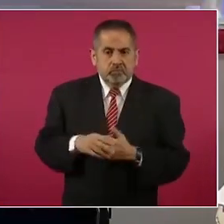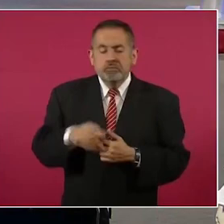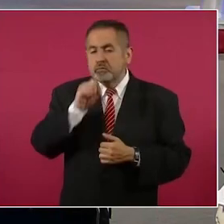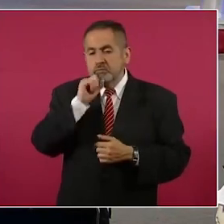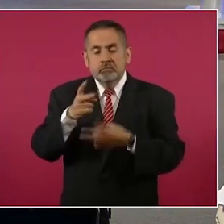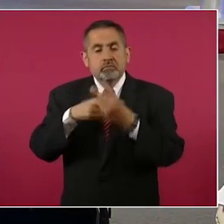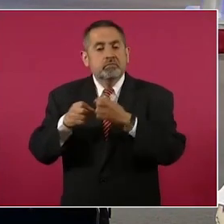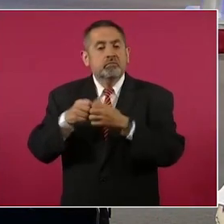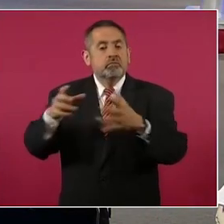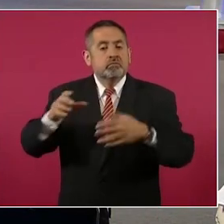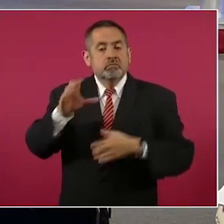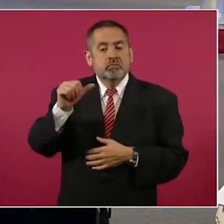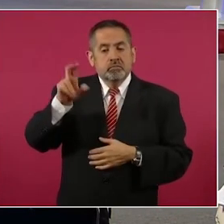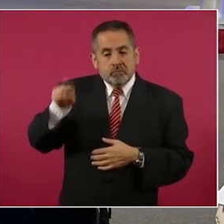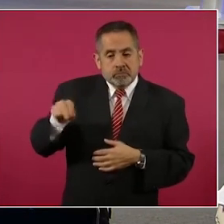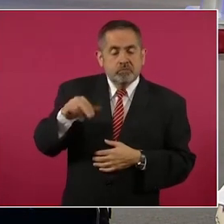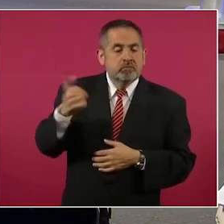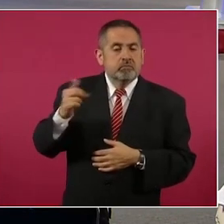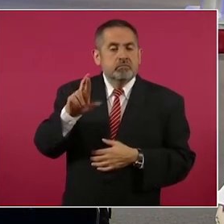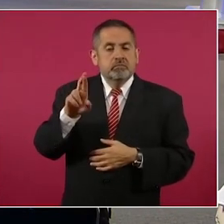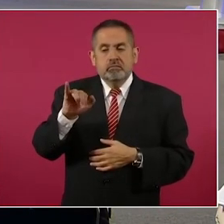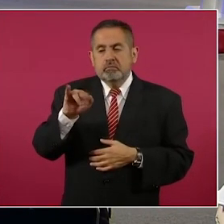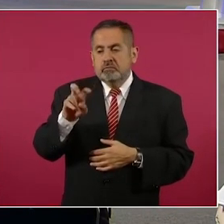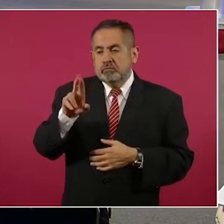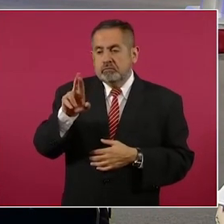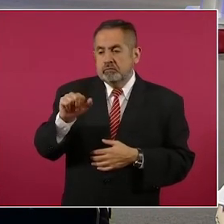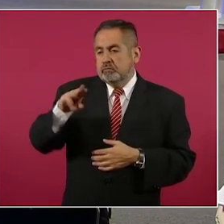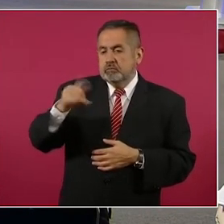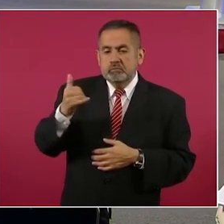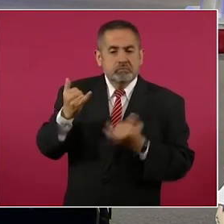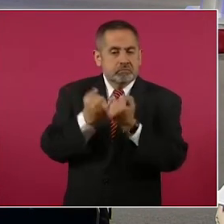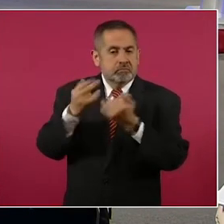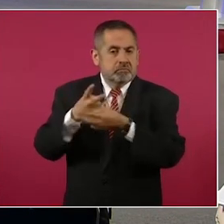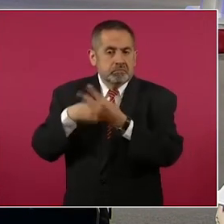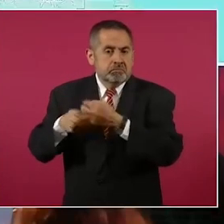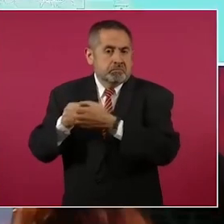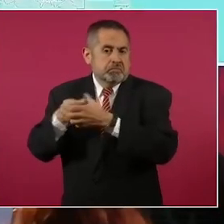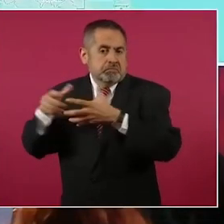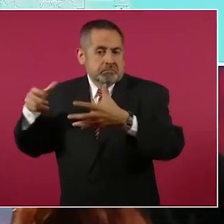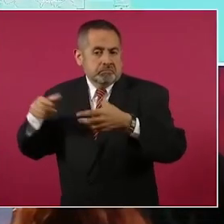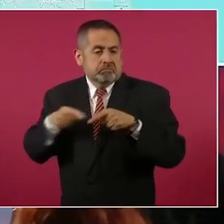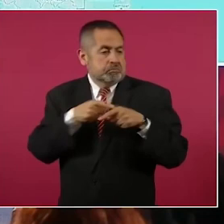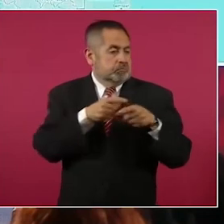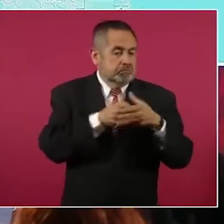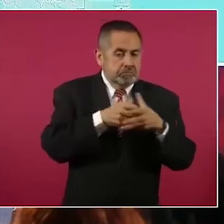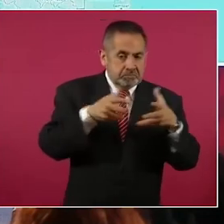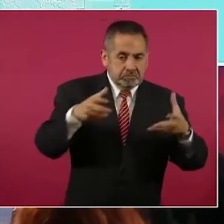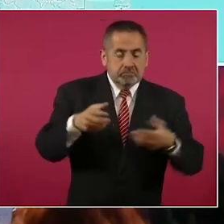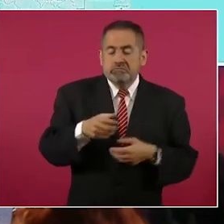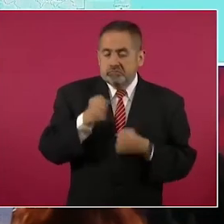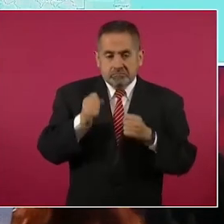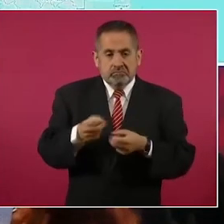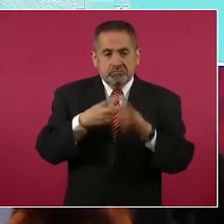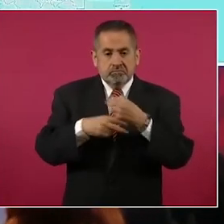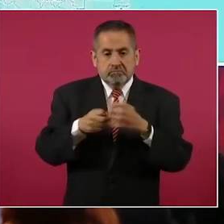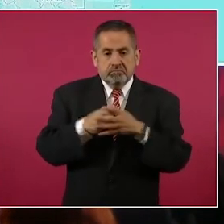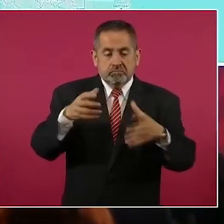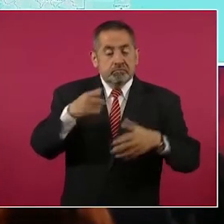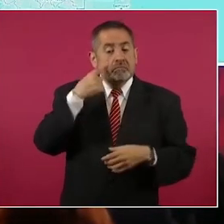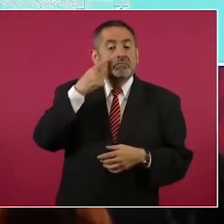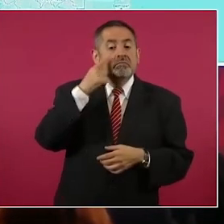crece Cancún, la Riviera Maya. Y van a crecer mucho más. No,